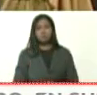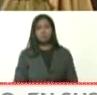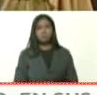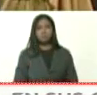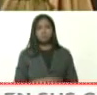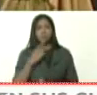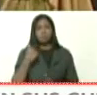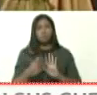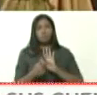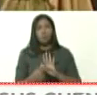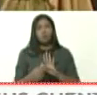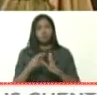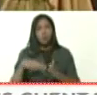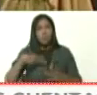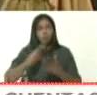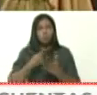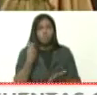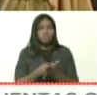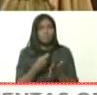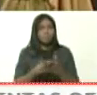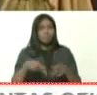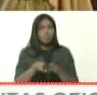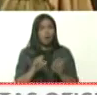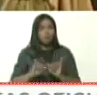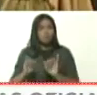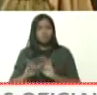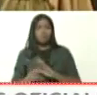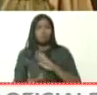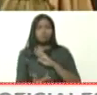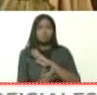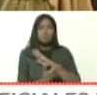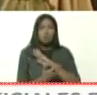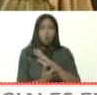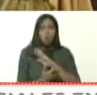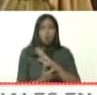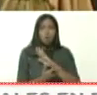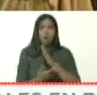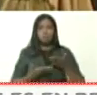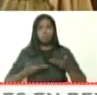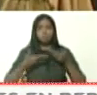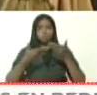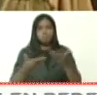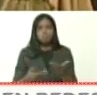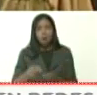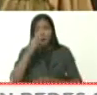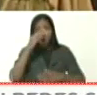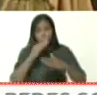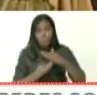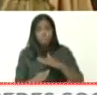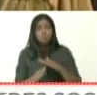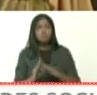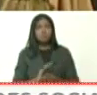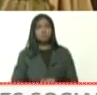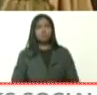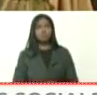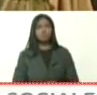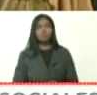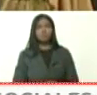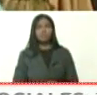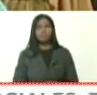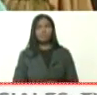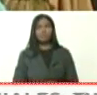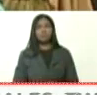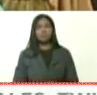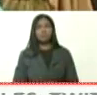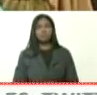una voluntad absoluta de invertir en la más alta tecnología, de llevar la más alta tecnología a los humildes. Y yo le